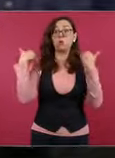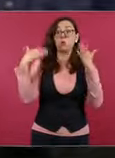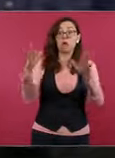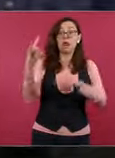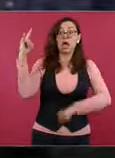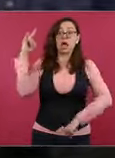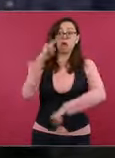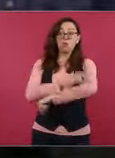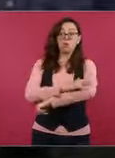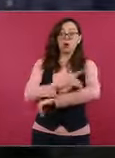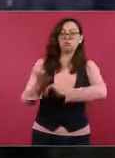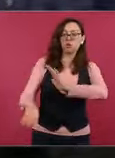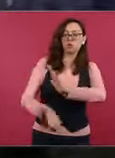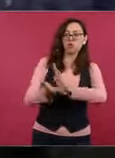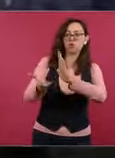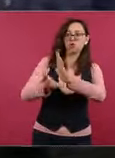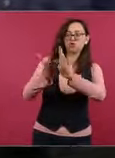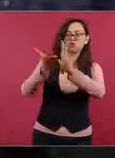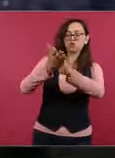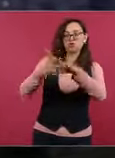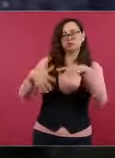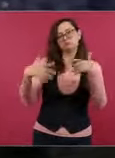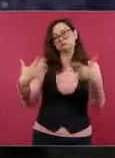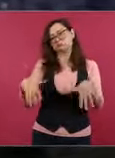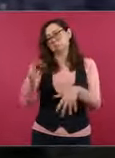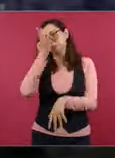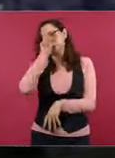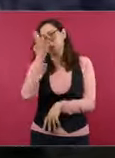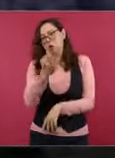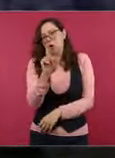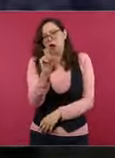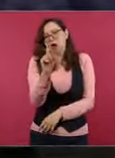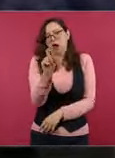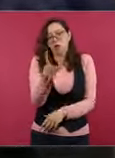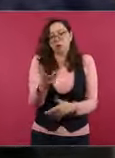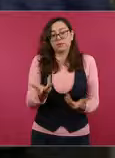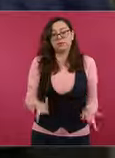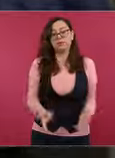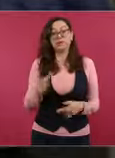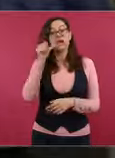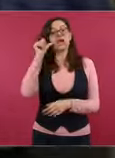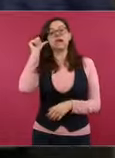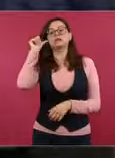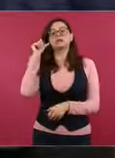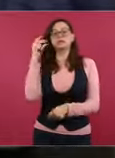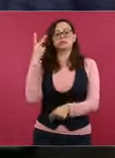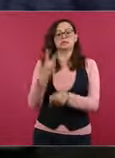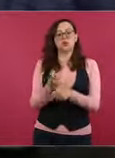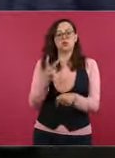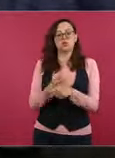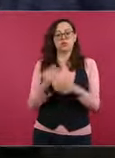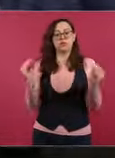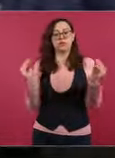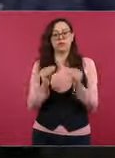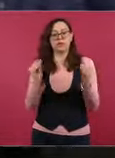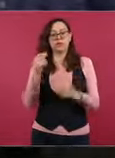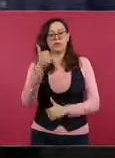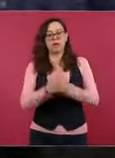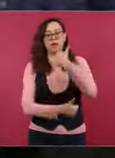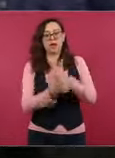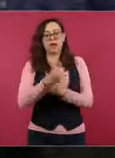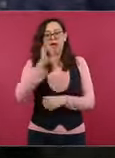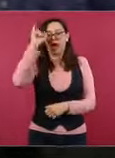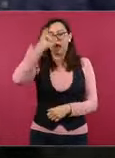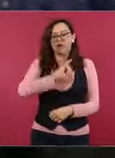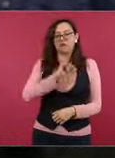segundo debate por la jefatura de gobierno y se mencionó mucho el tema del agua. Me gustaría pues saber